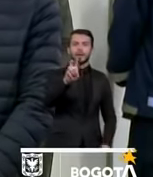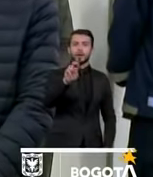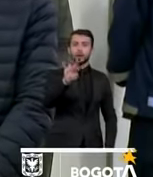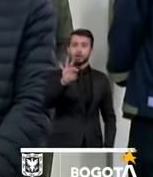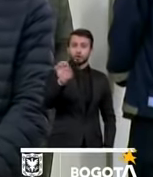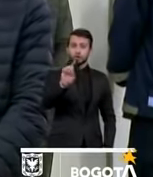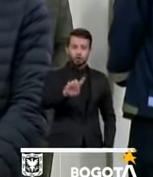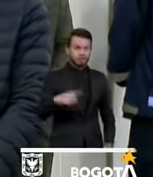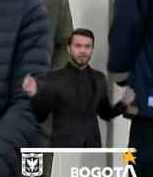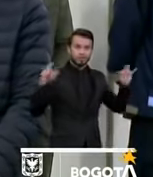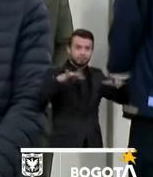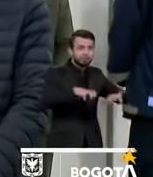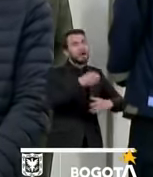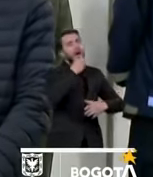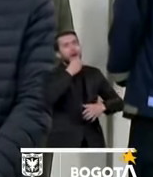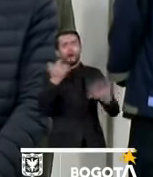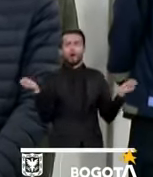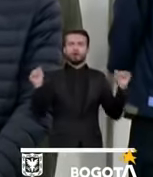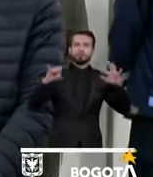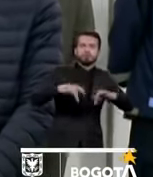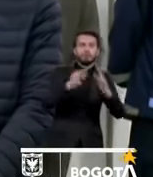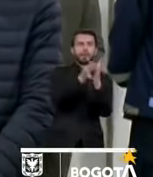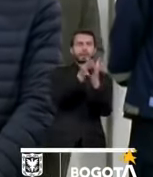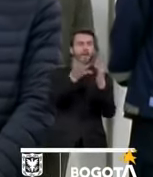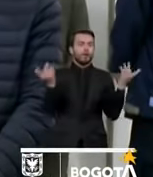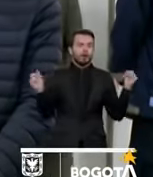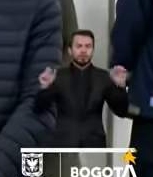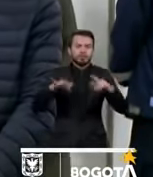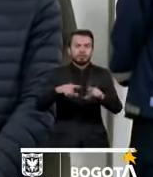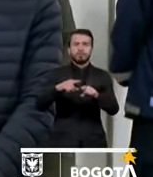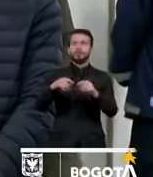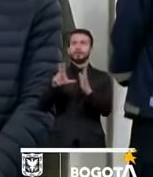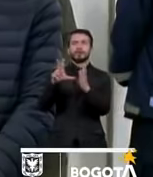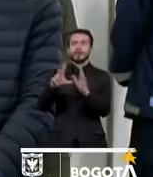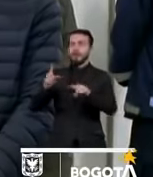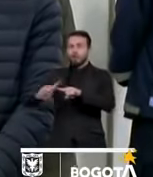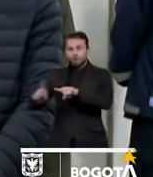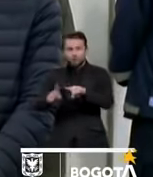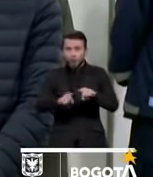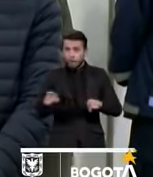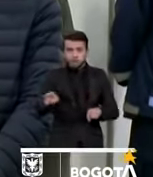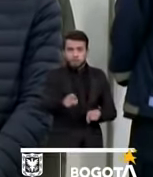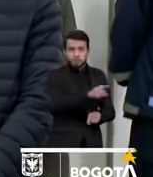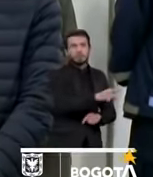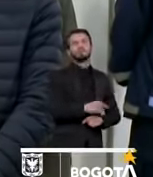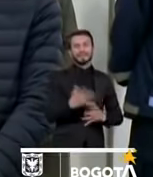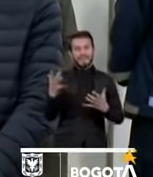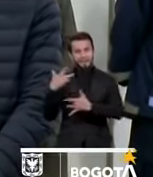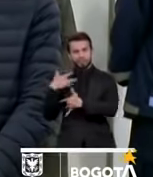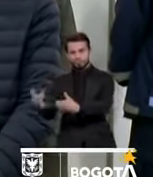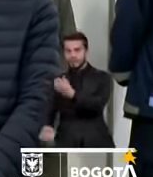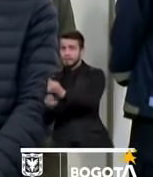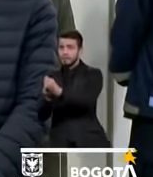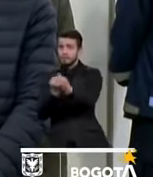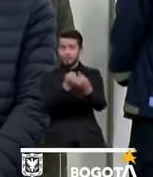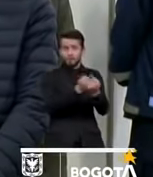país que se vincula con Fontur en la iniciativa de alquilar hoteles para que los médicos que voluntariamente lo